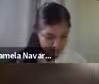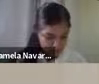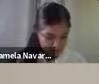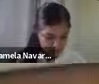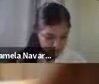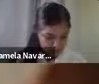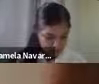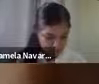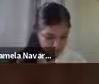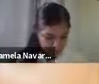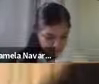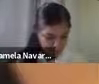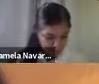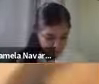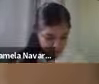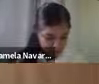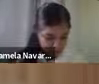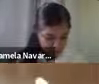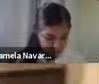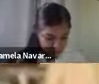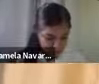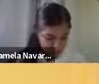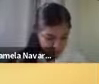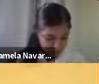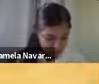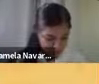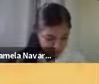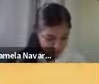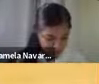con otros proyectos